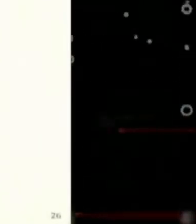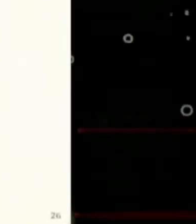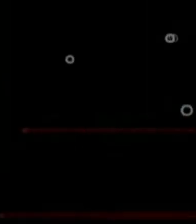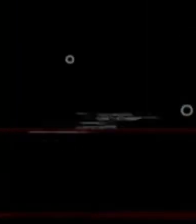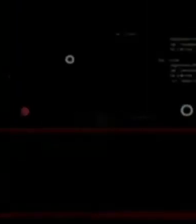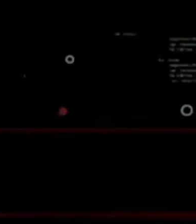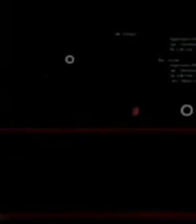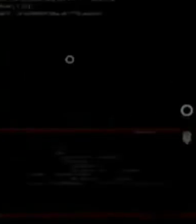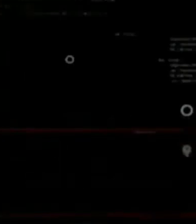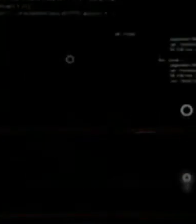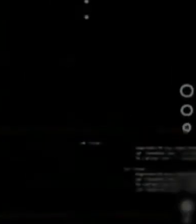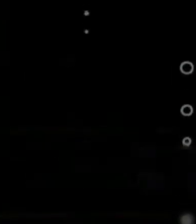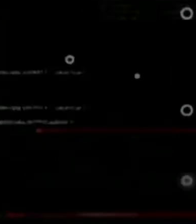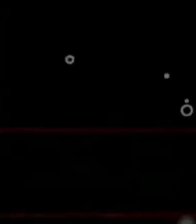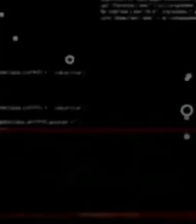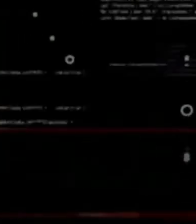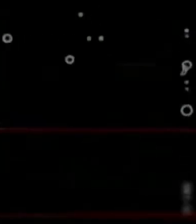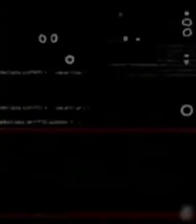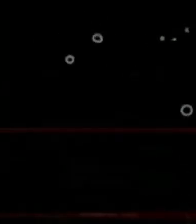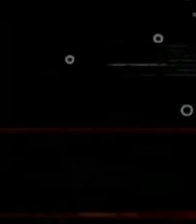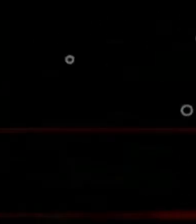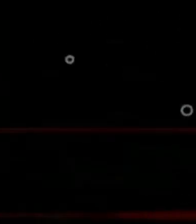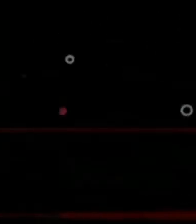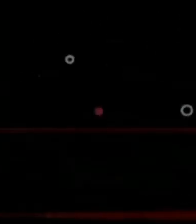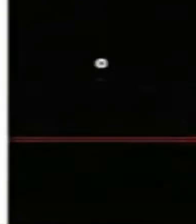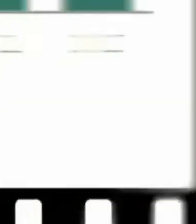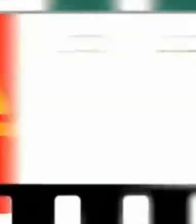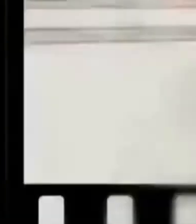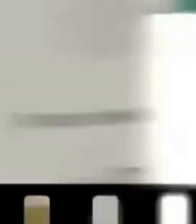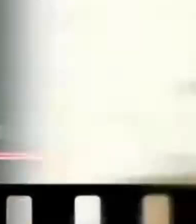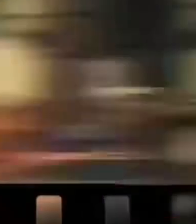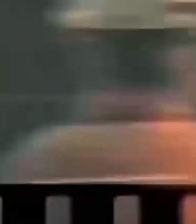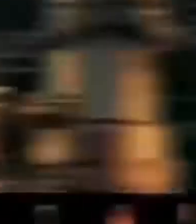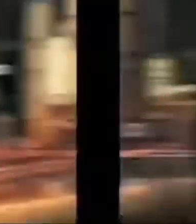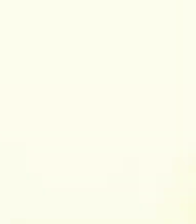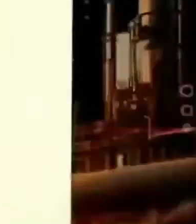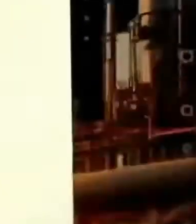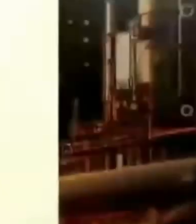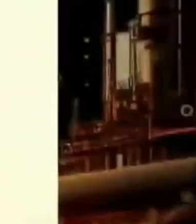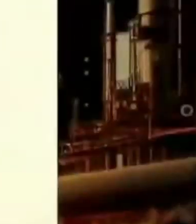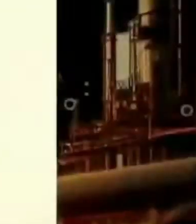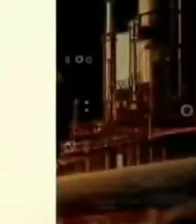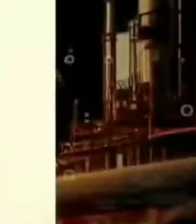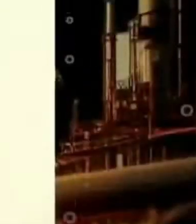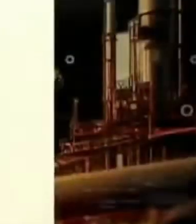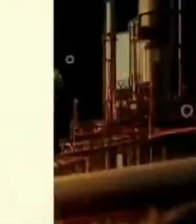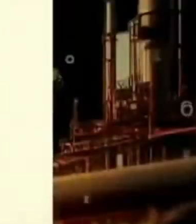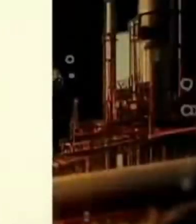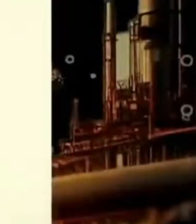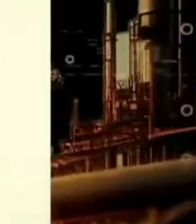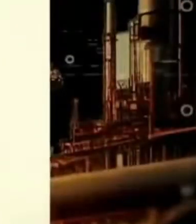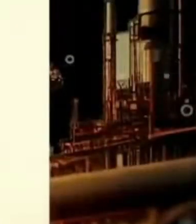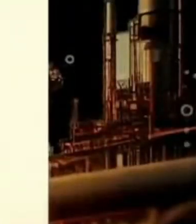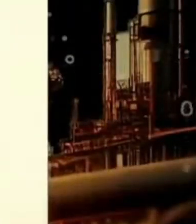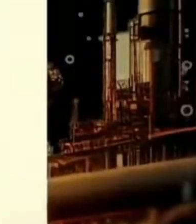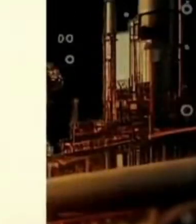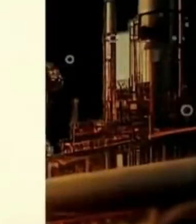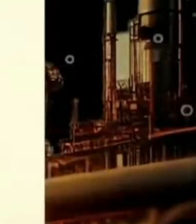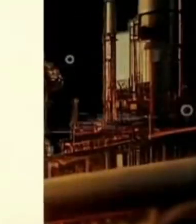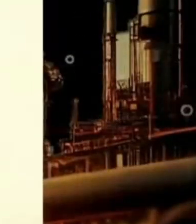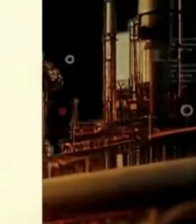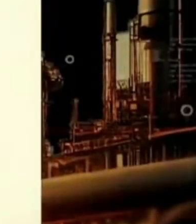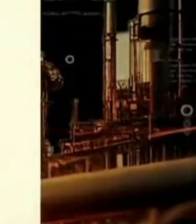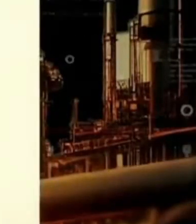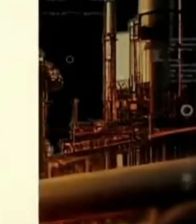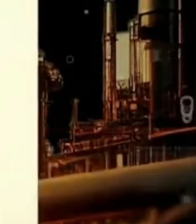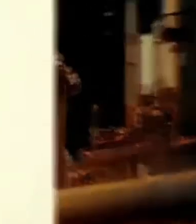superior a los 159 mil millones de pesos. 2. falsas implicaciones negativas por el recorte en